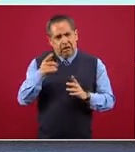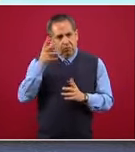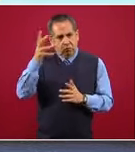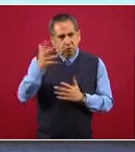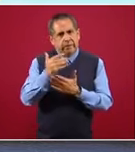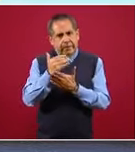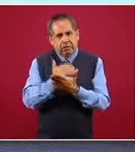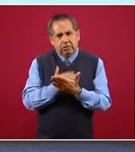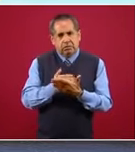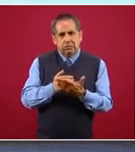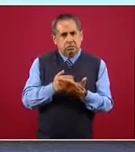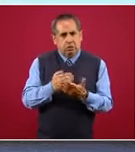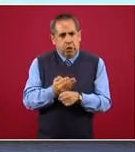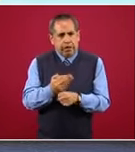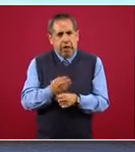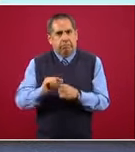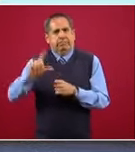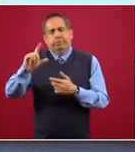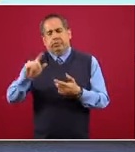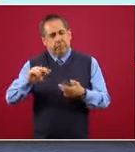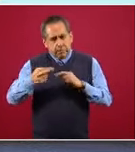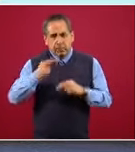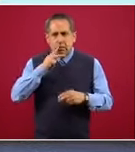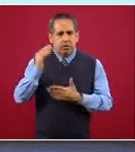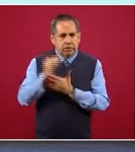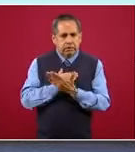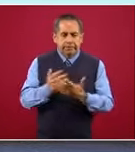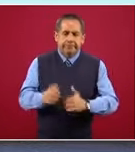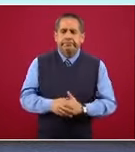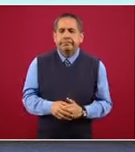vez de que se sigan incrementando. Veamos el siguiente estado.